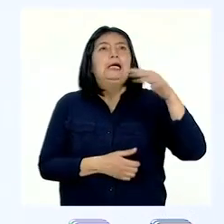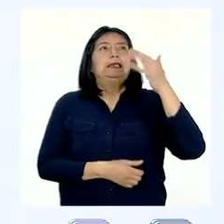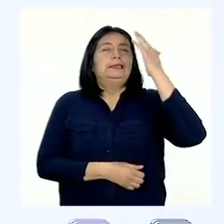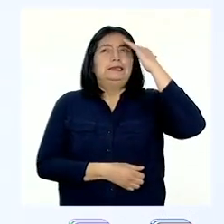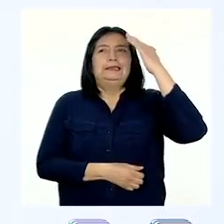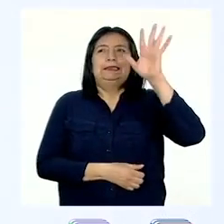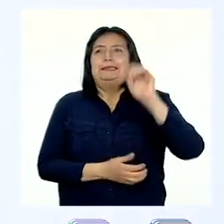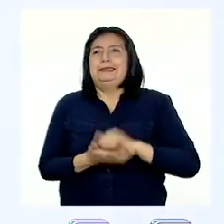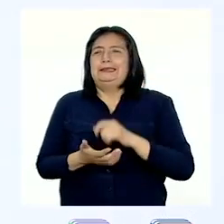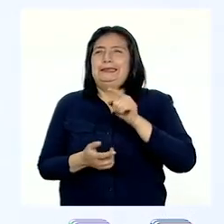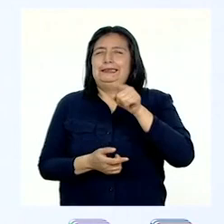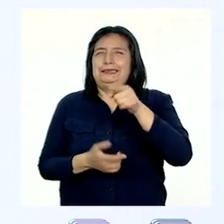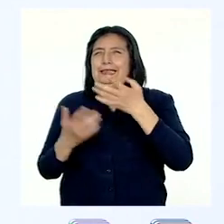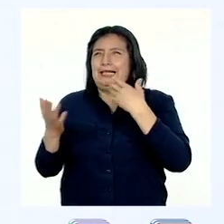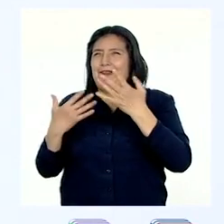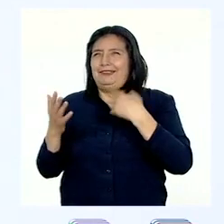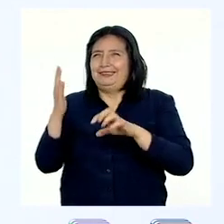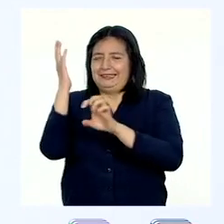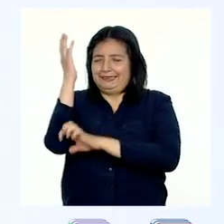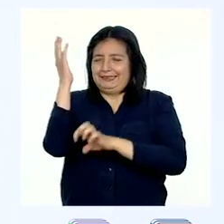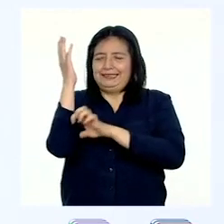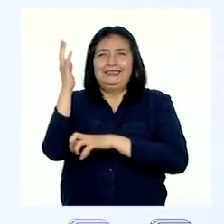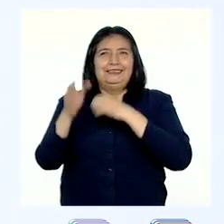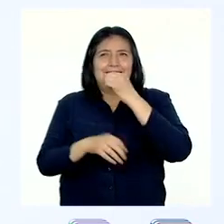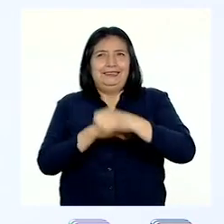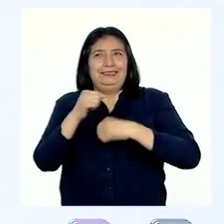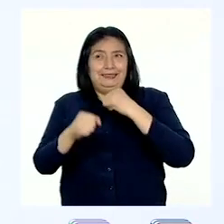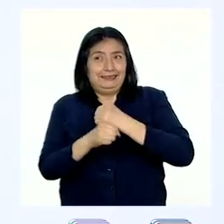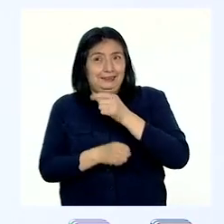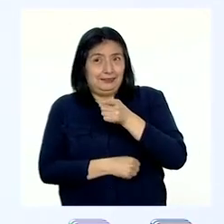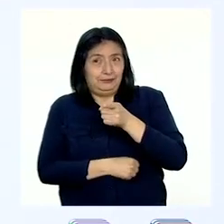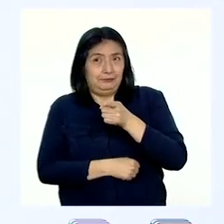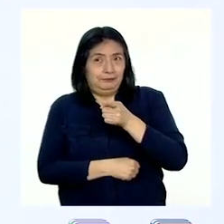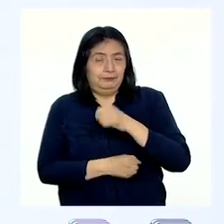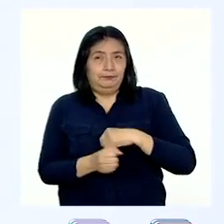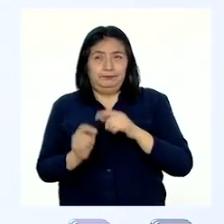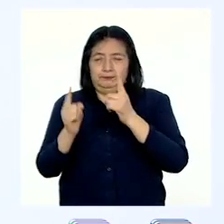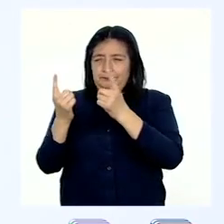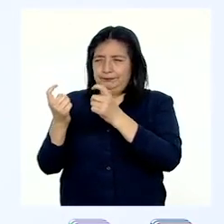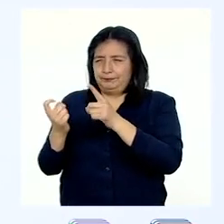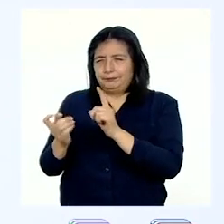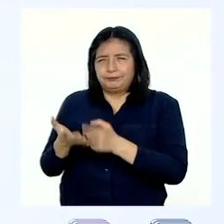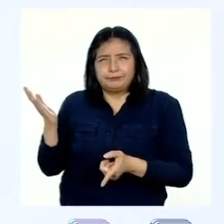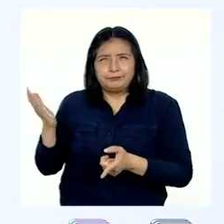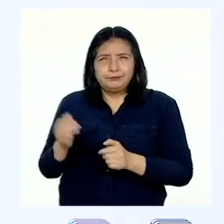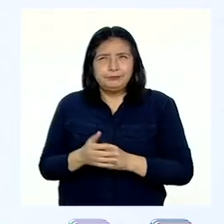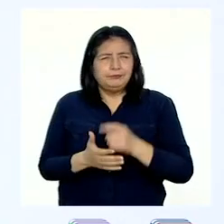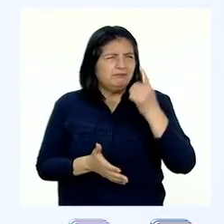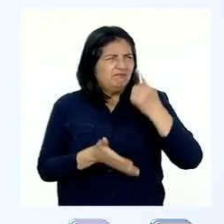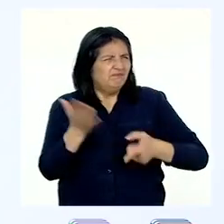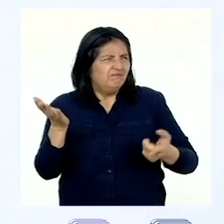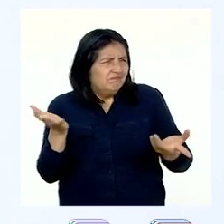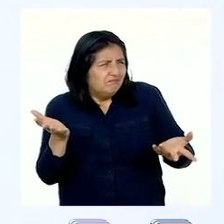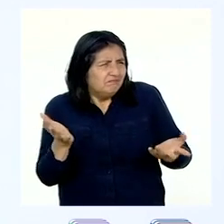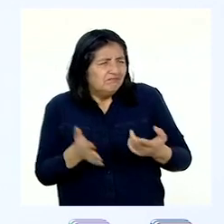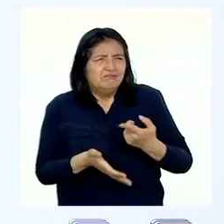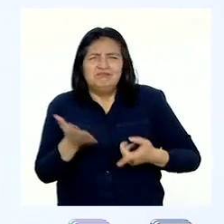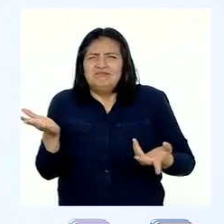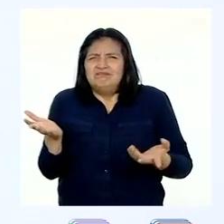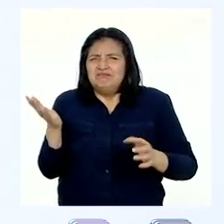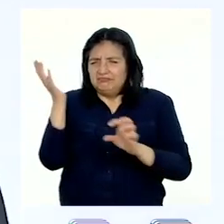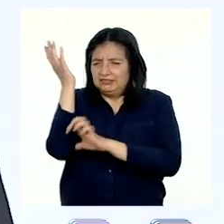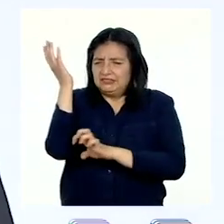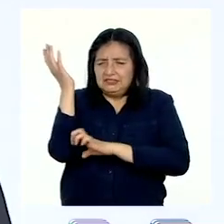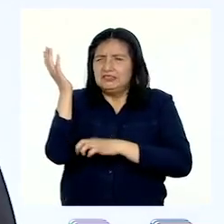sé. Están hablando de las estaciones del año. Y la pregunta es, ¿qué son las estaciones del